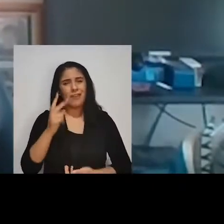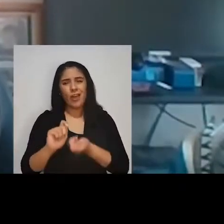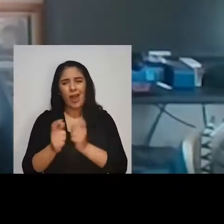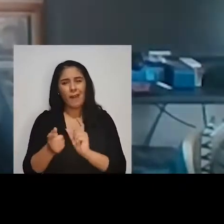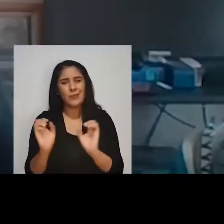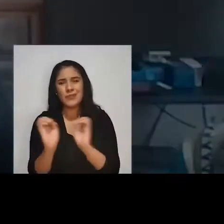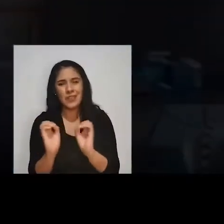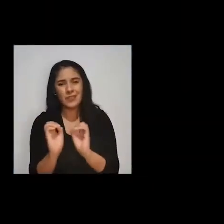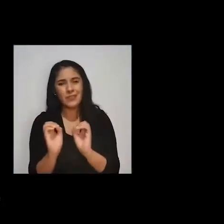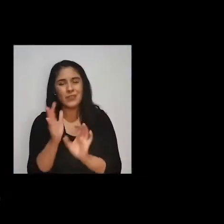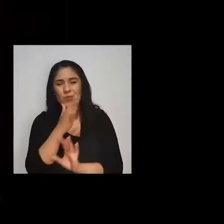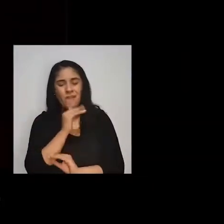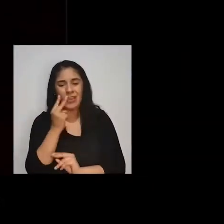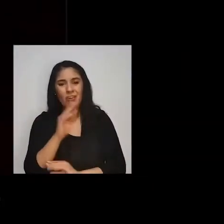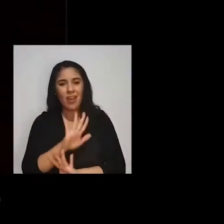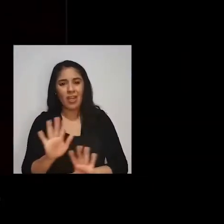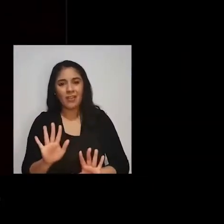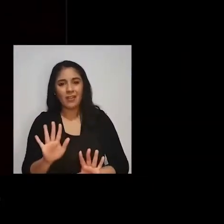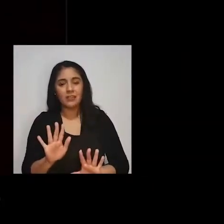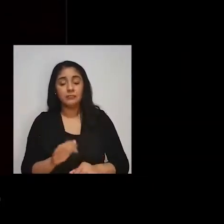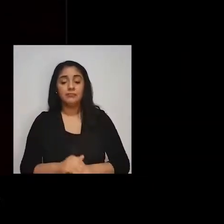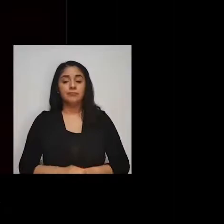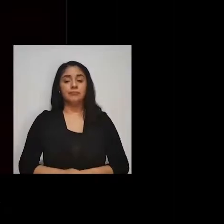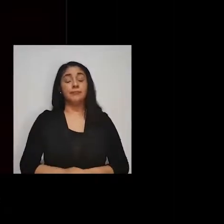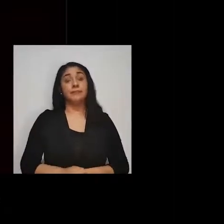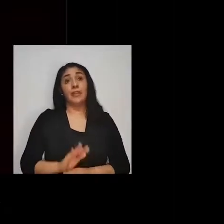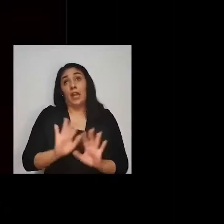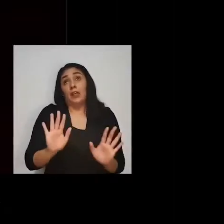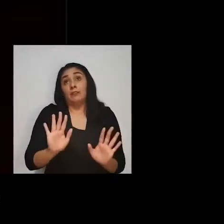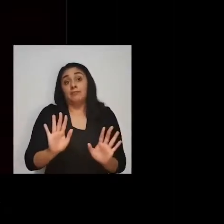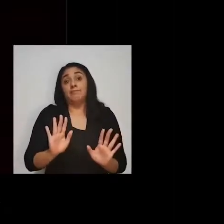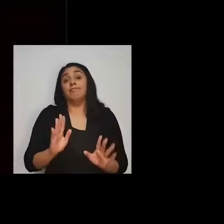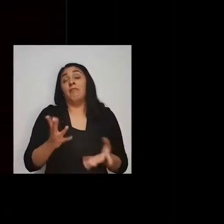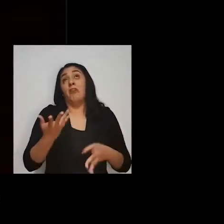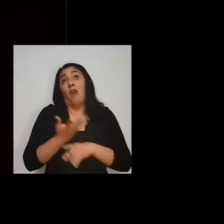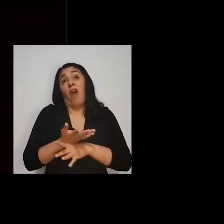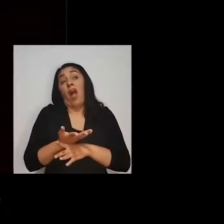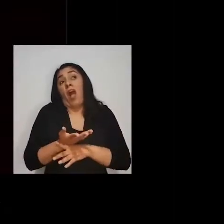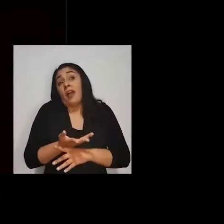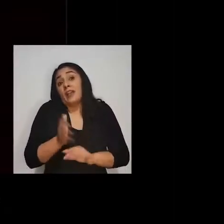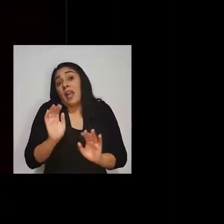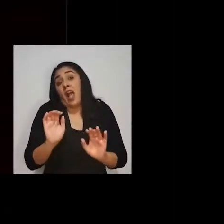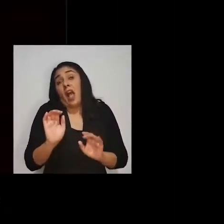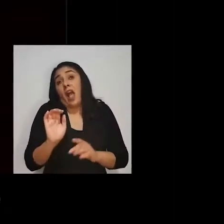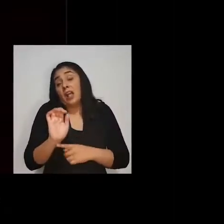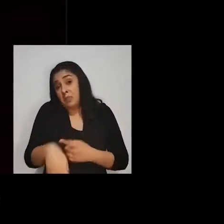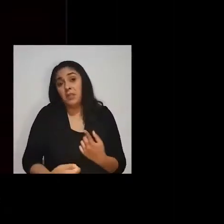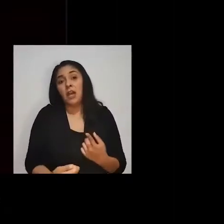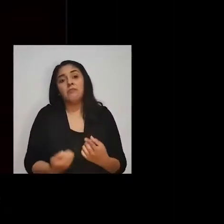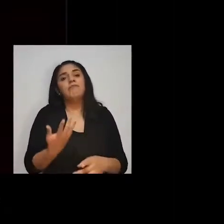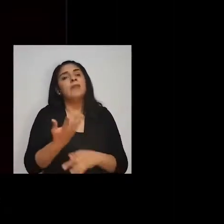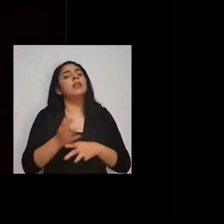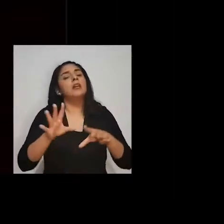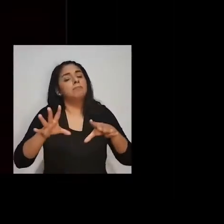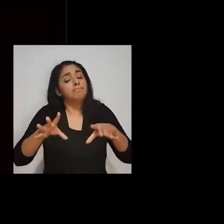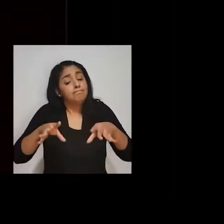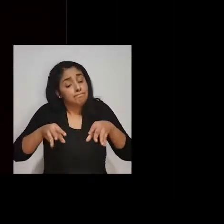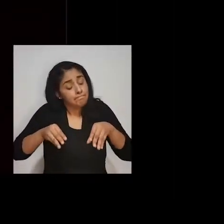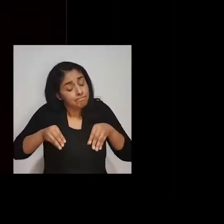ningún cambio, nada. Y no, eso hay que aceptar y hay que